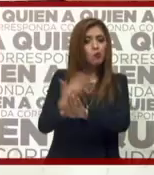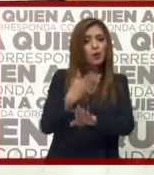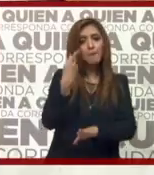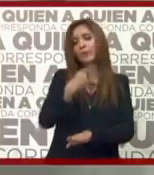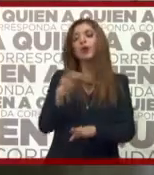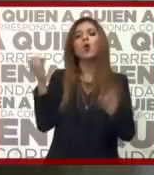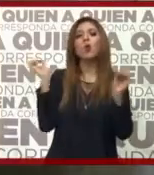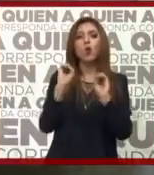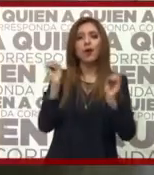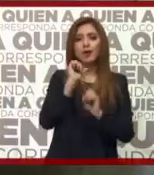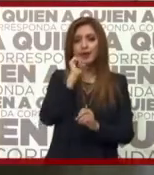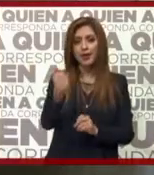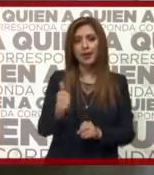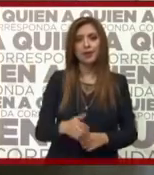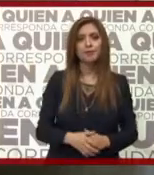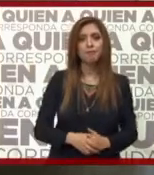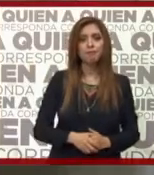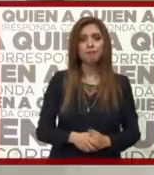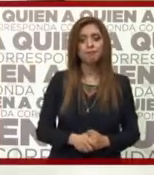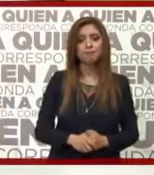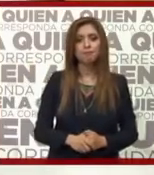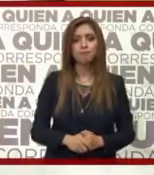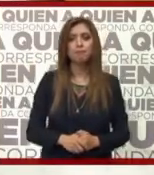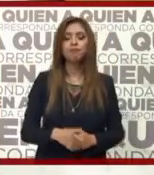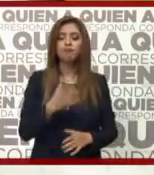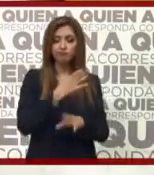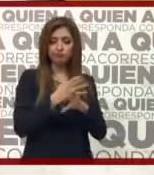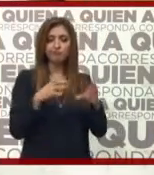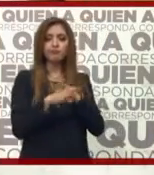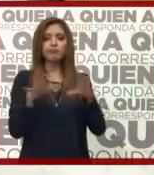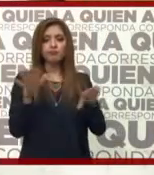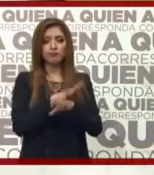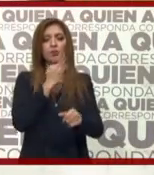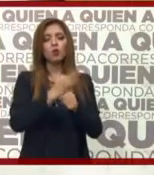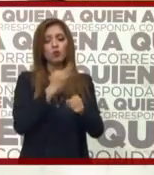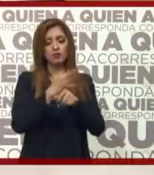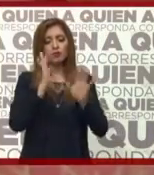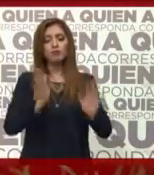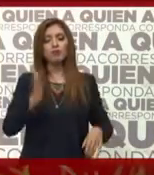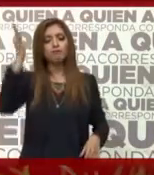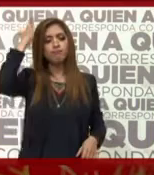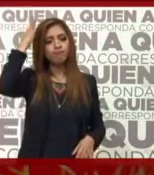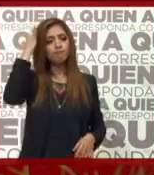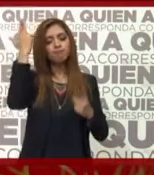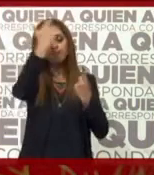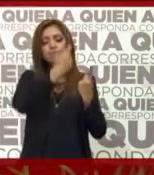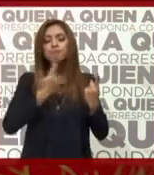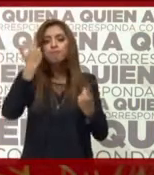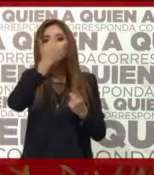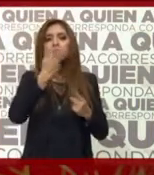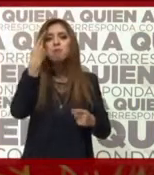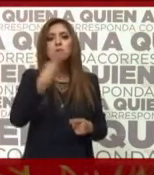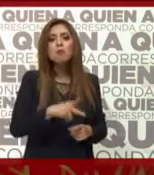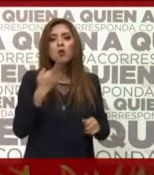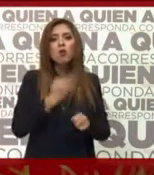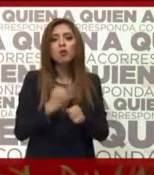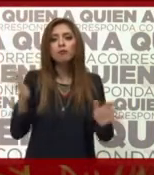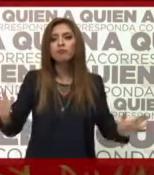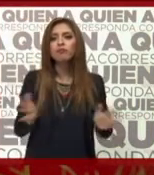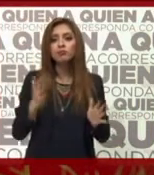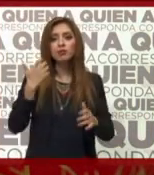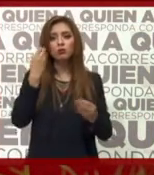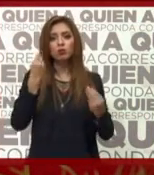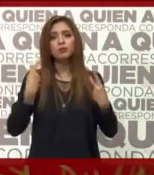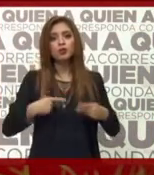hecho pero nada hasta el momento no la cosa se va a cambiar porque ya está en manos de las autoridades y lo que más me sorprende es que hay mucha gente que quiere ayudarlos